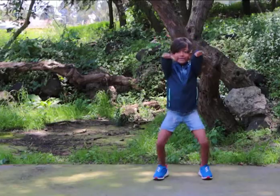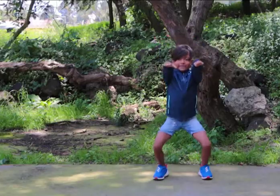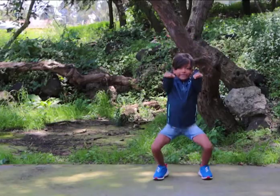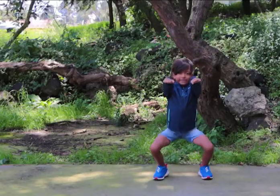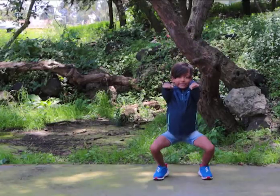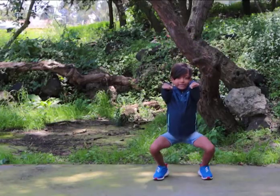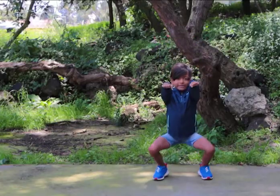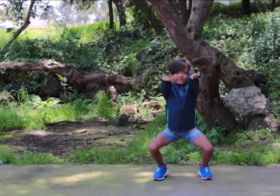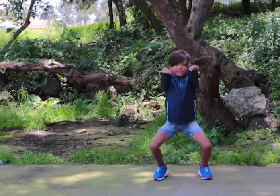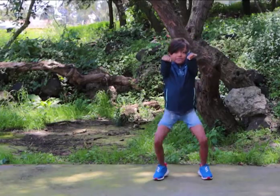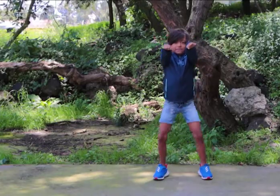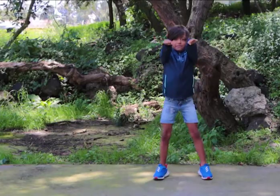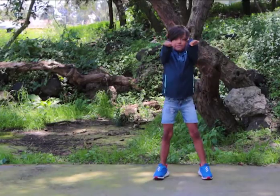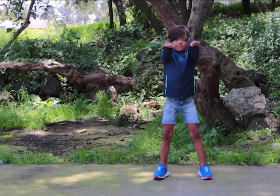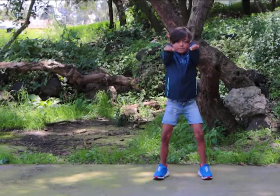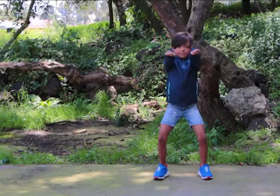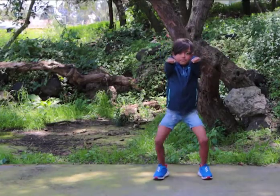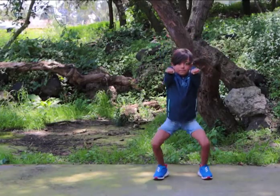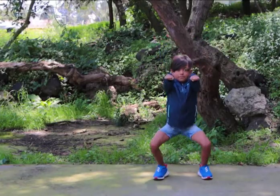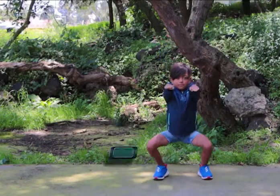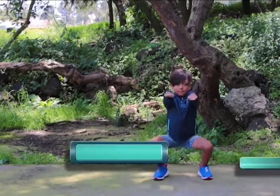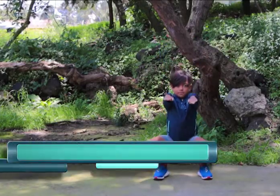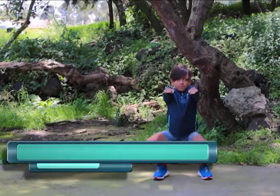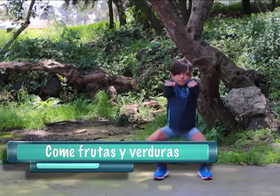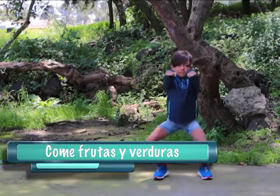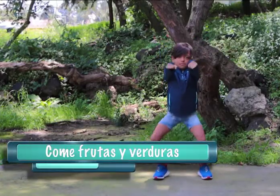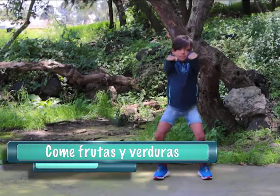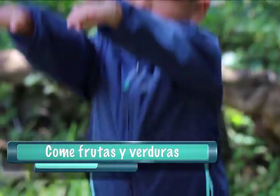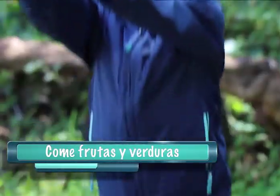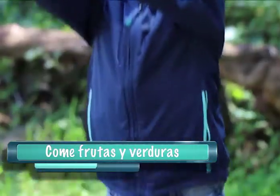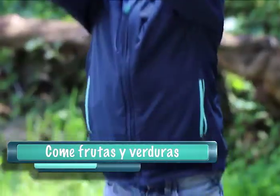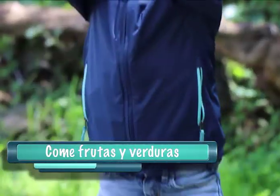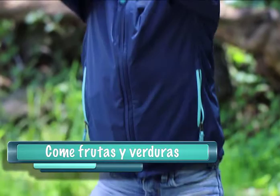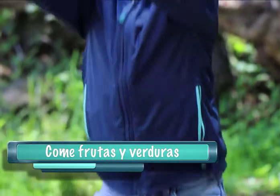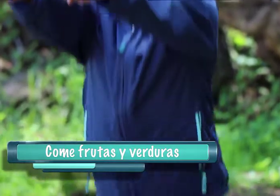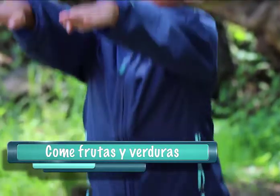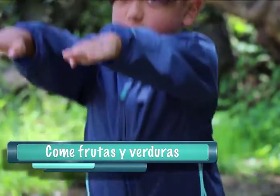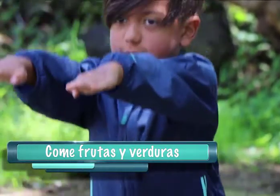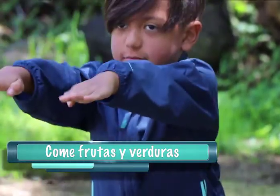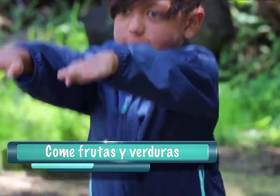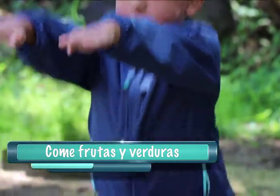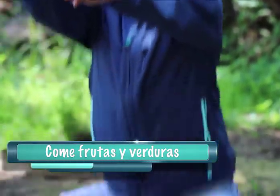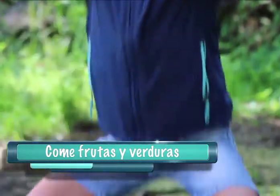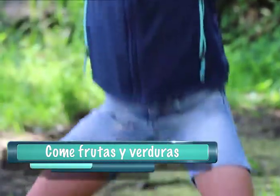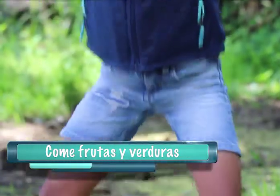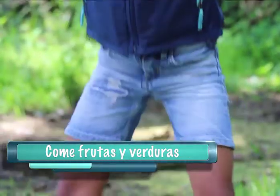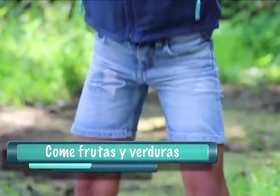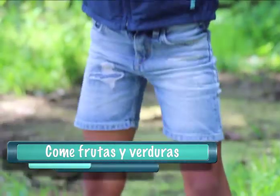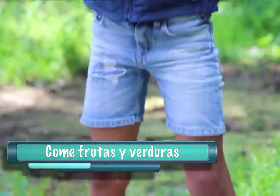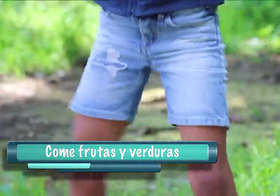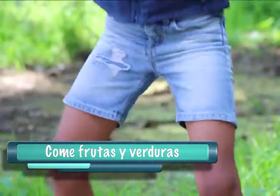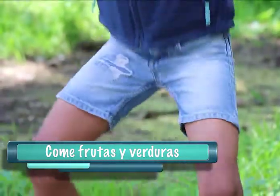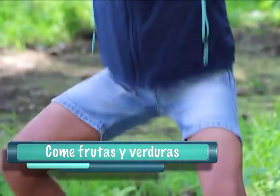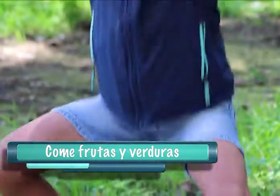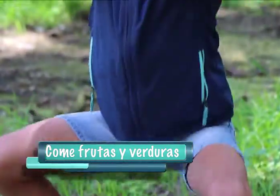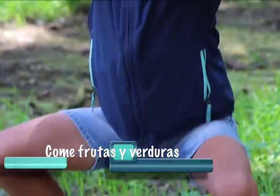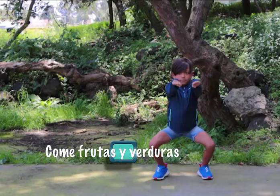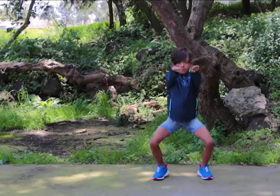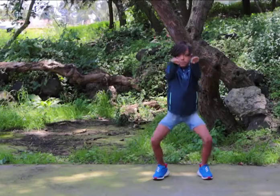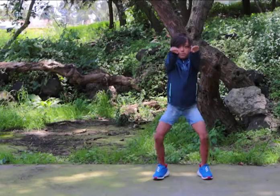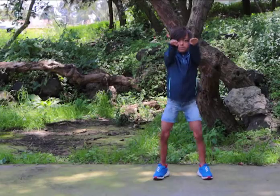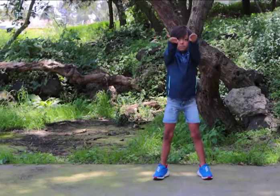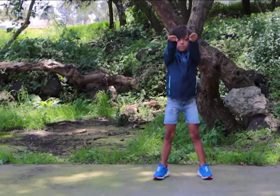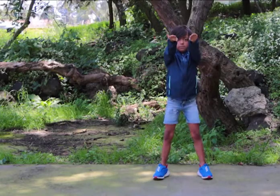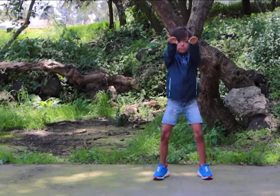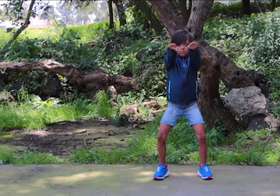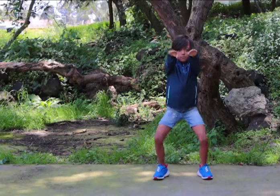Bajamos, flexionamos, muy bien, exactamente ahí. Muy bien hecho, Yair, ahí bien, una más. Bien,